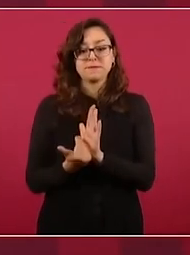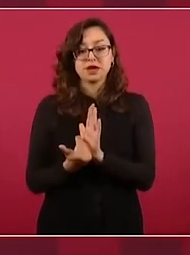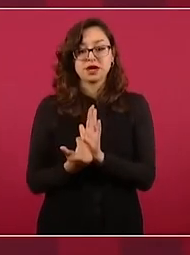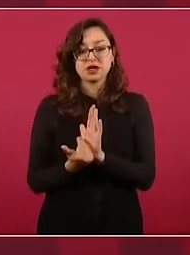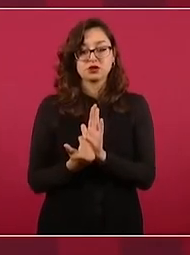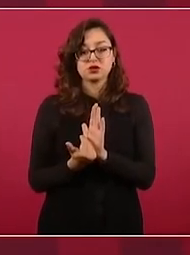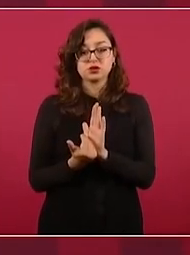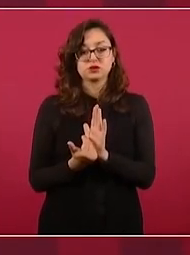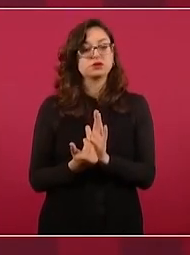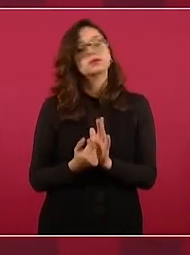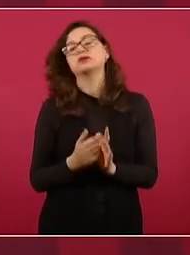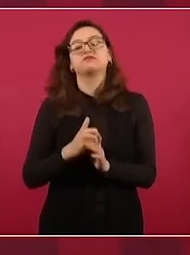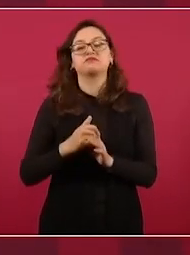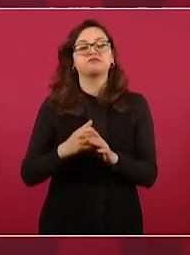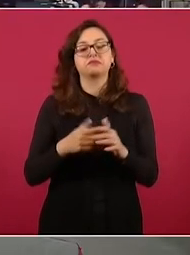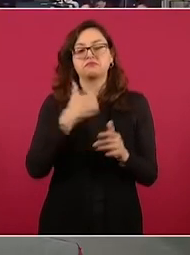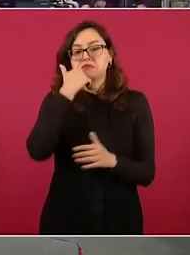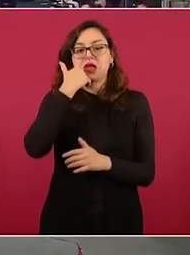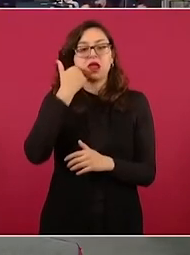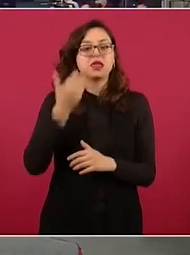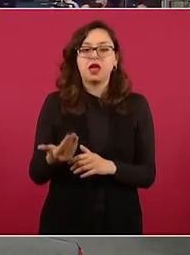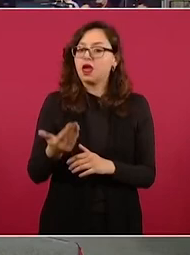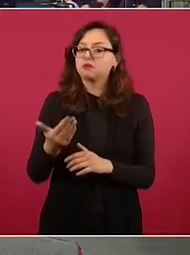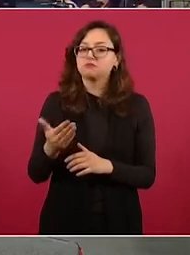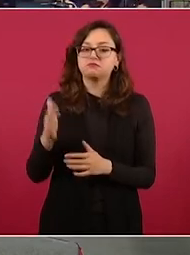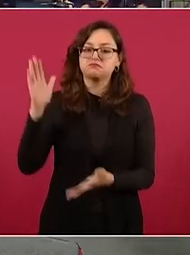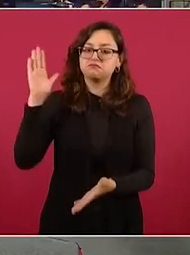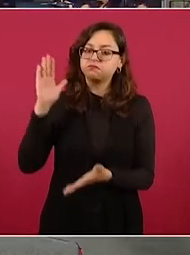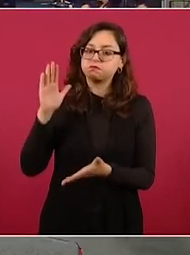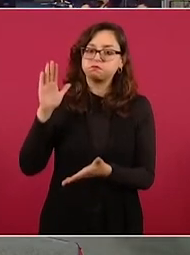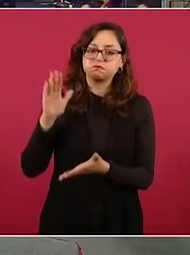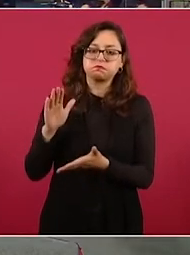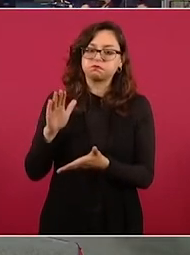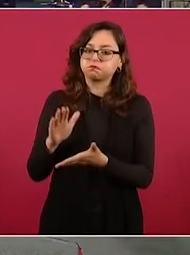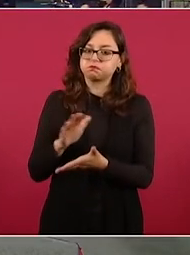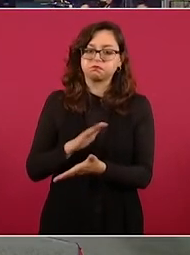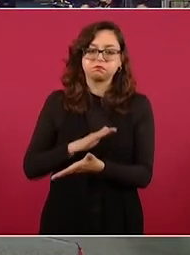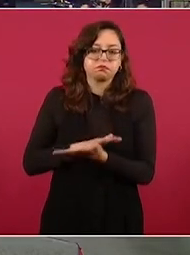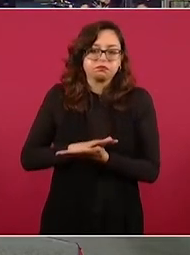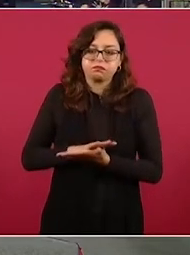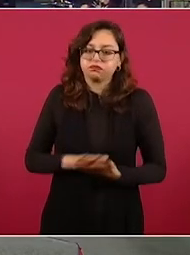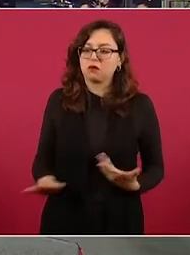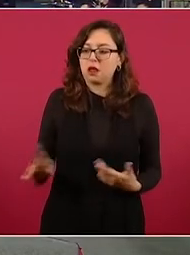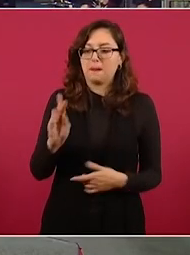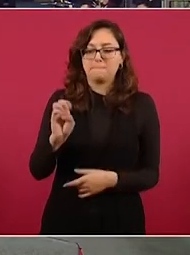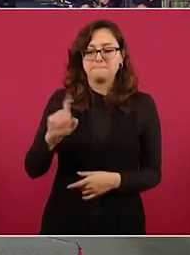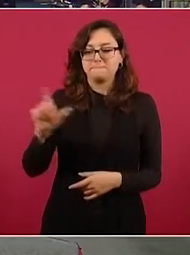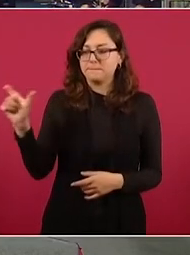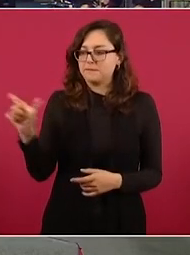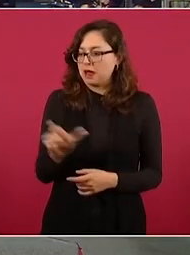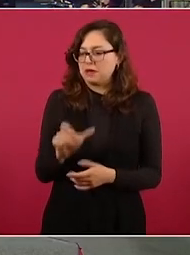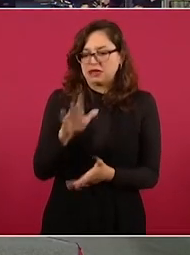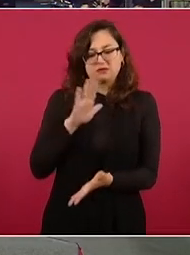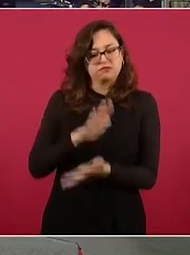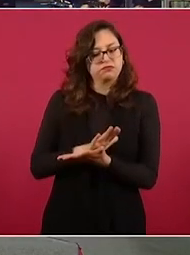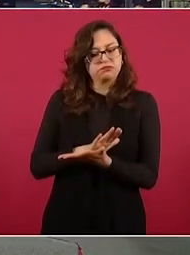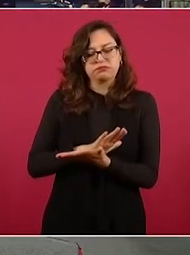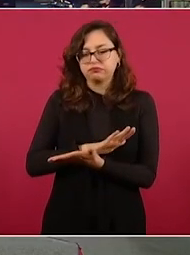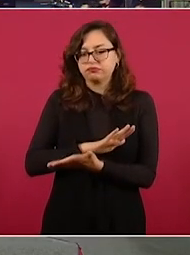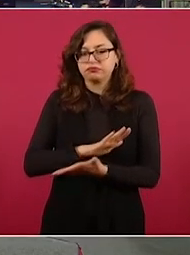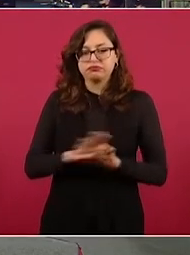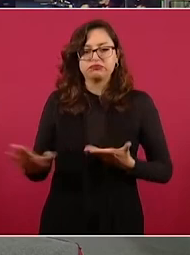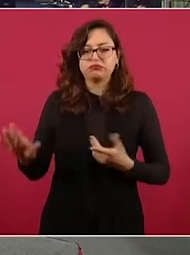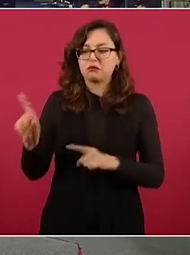Y iba así. O sea que estaríamos en